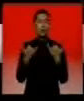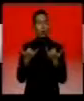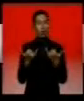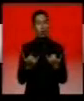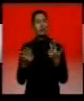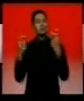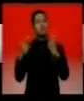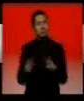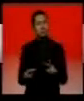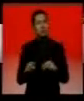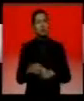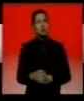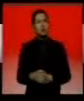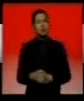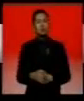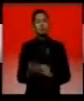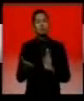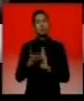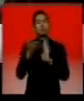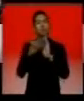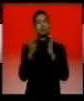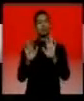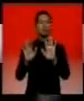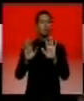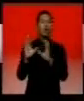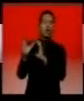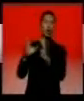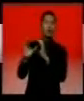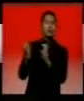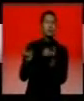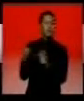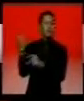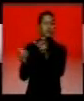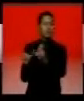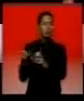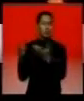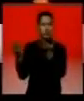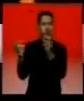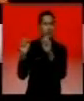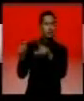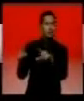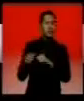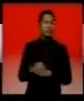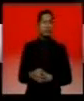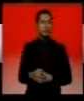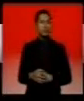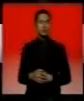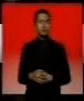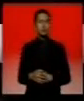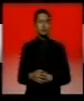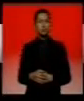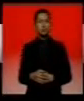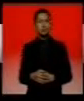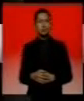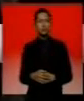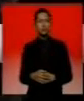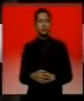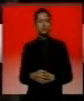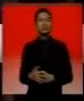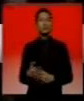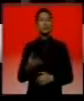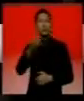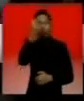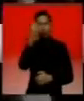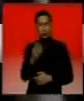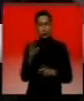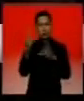las tareas de reconstrucción. Vamos a ver si conversamos con algunas personas, a ver si es que por este lado, vamos a ver. ¿Cómo le va? Buenas